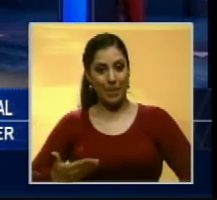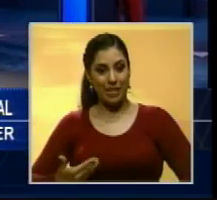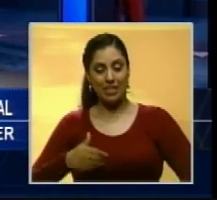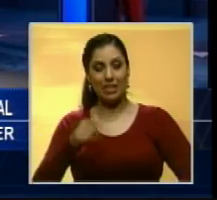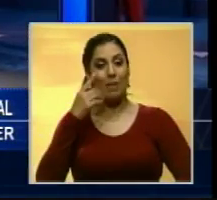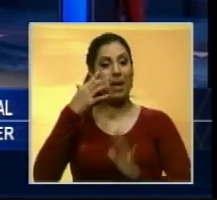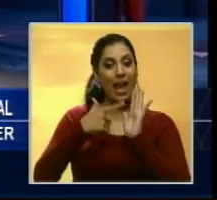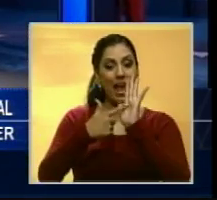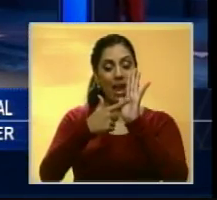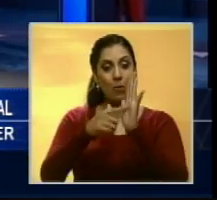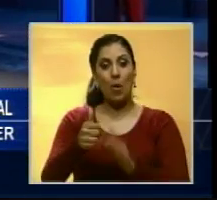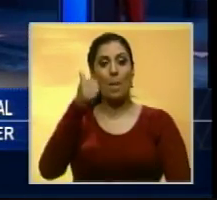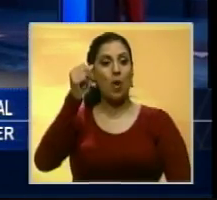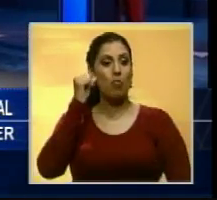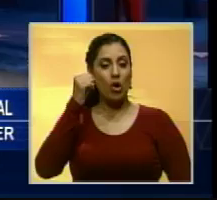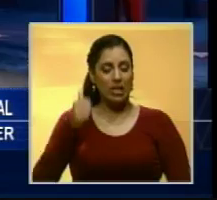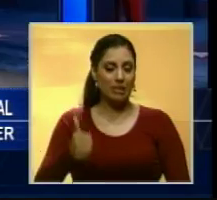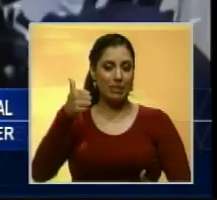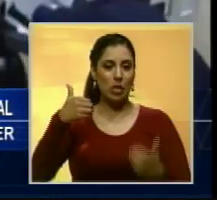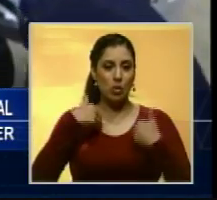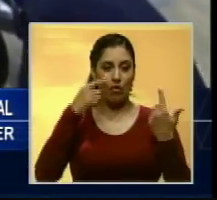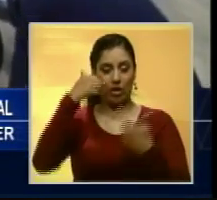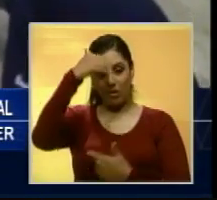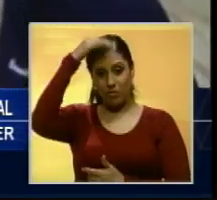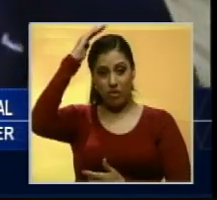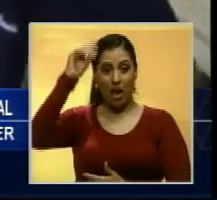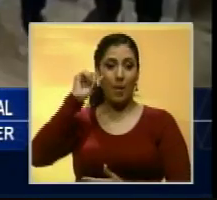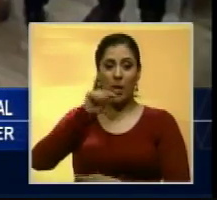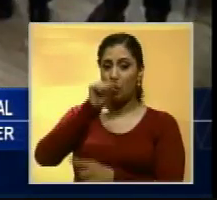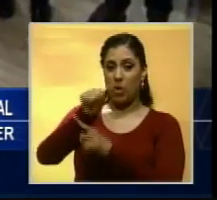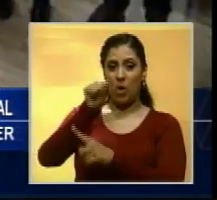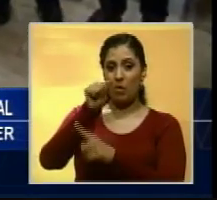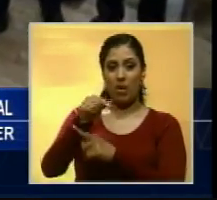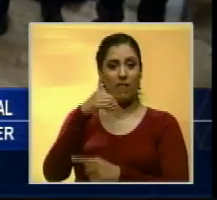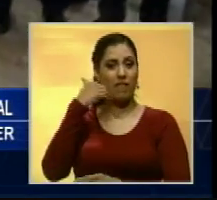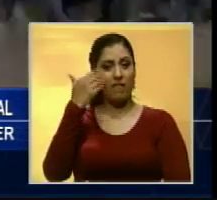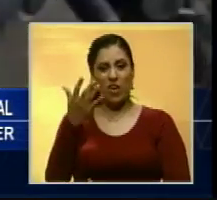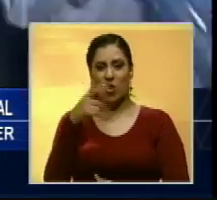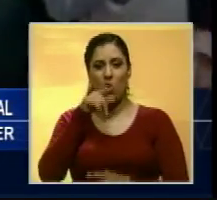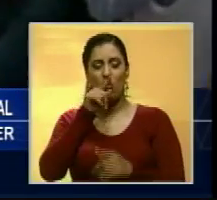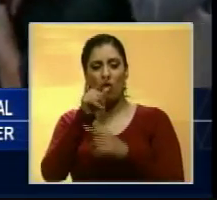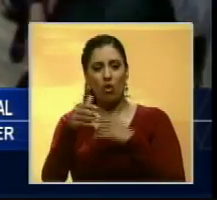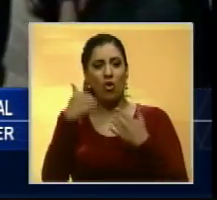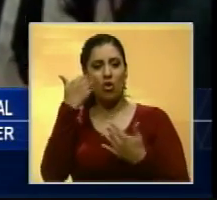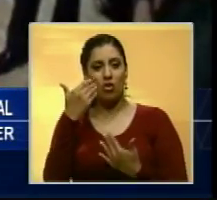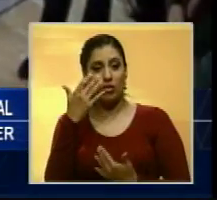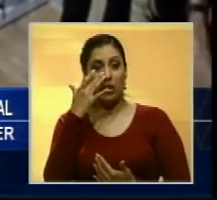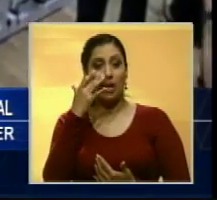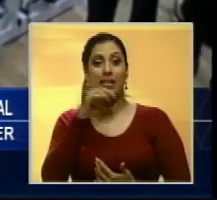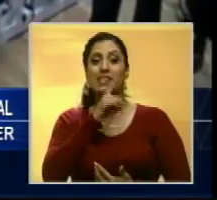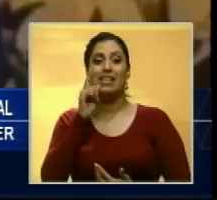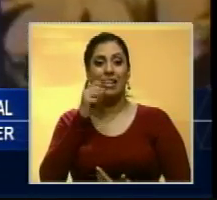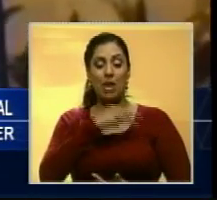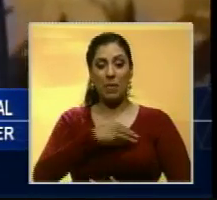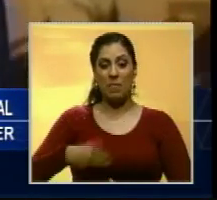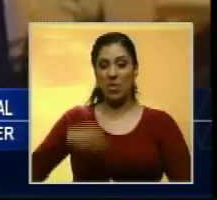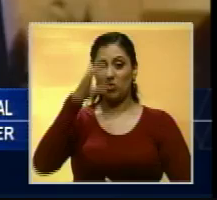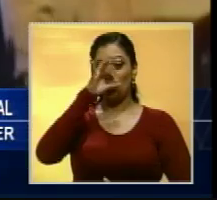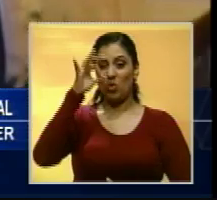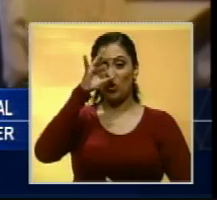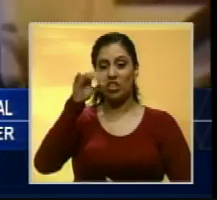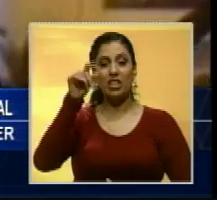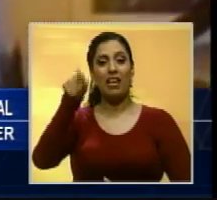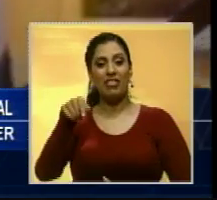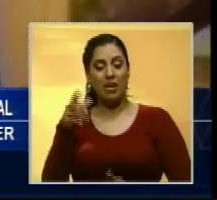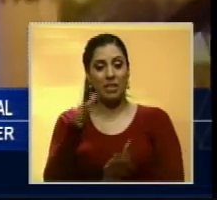como ejemplo de una de las mujeres a las que su rival, el magnate Donald Trump, ha insultado. Trump la llamó Miss Cerdita y